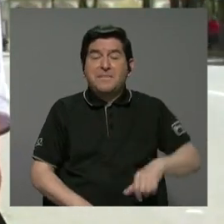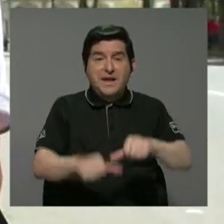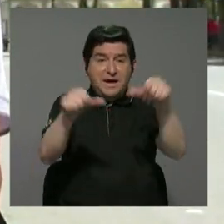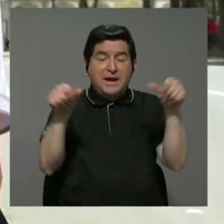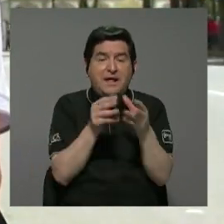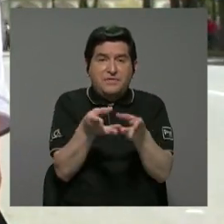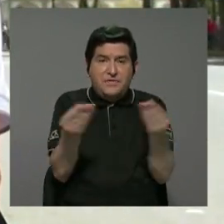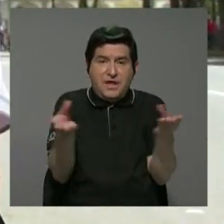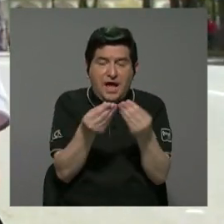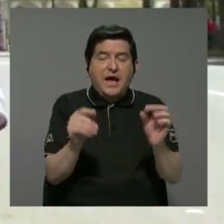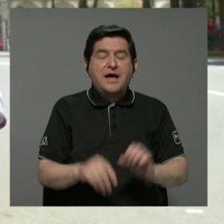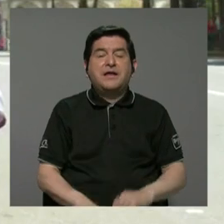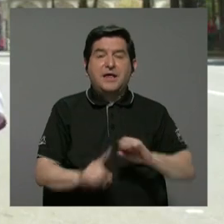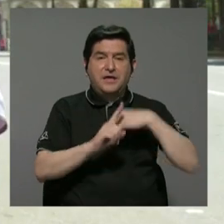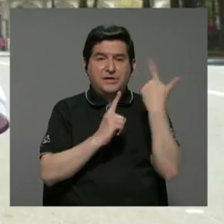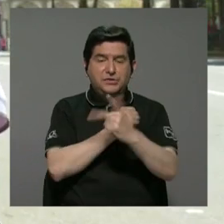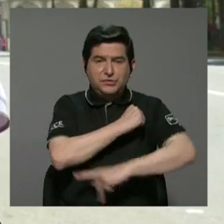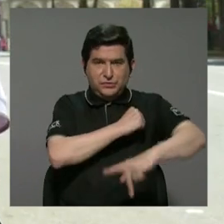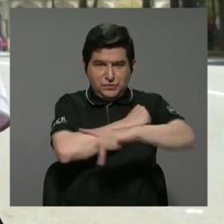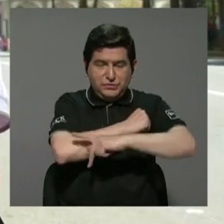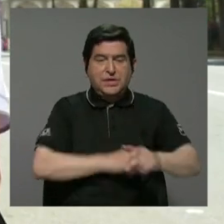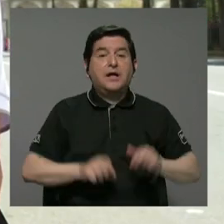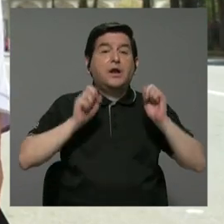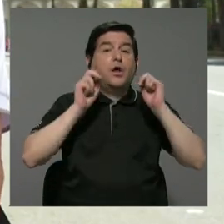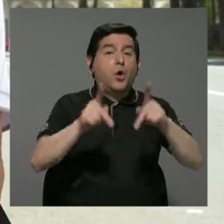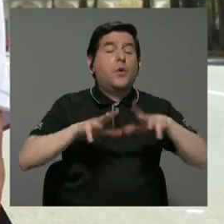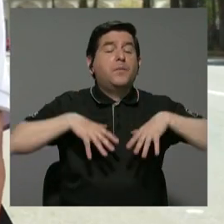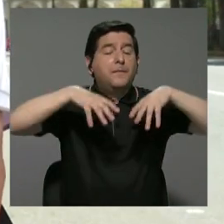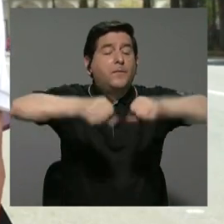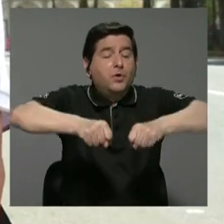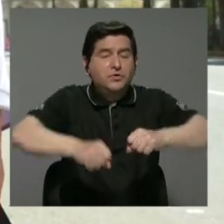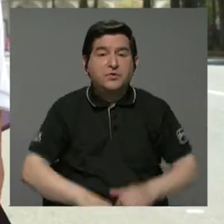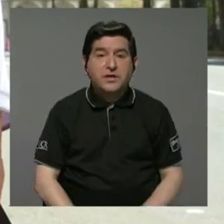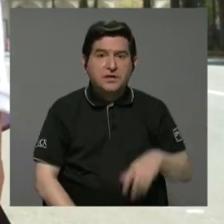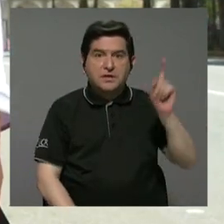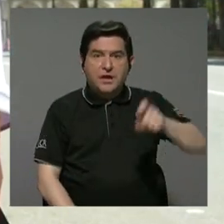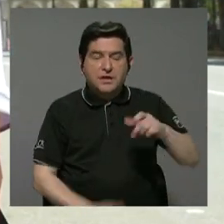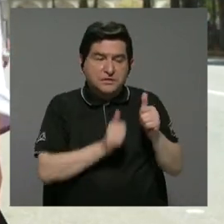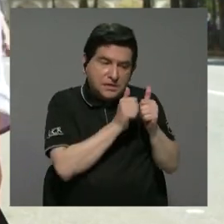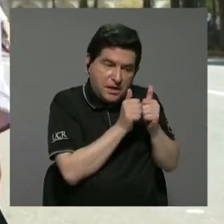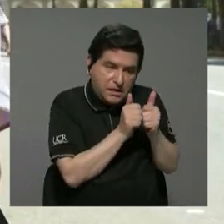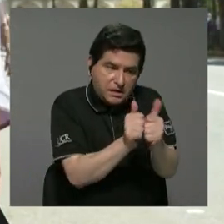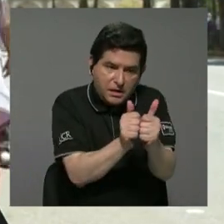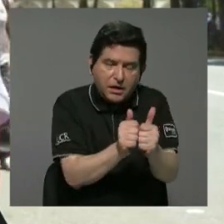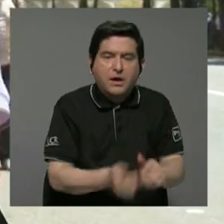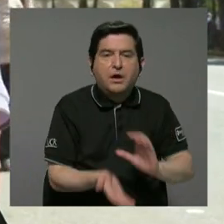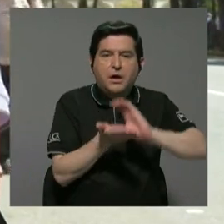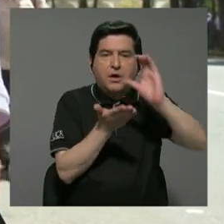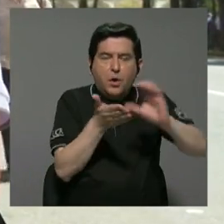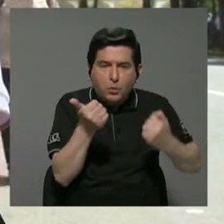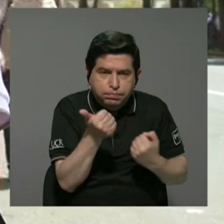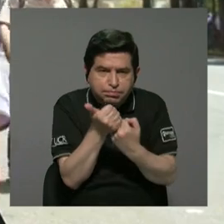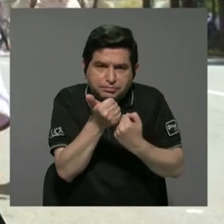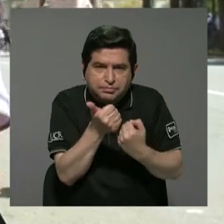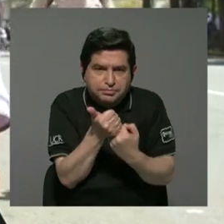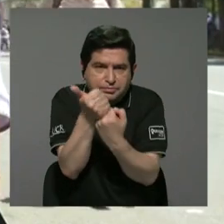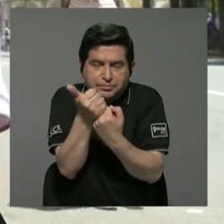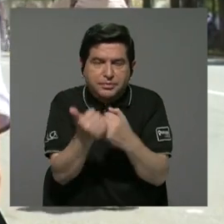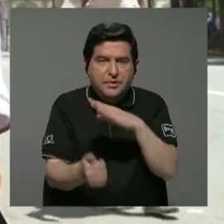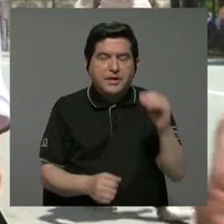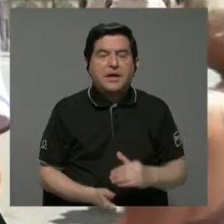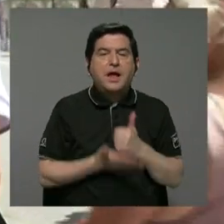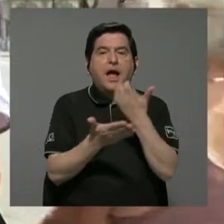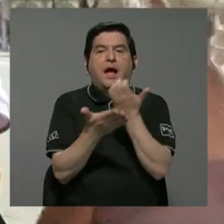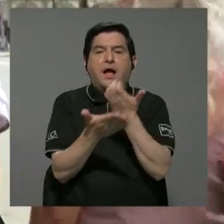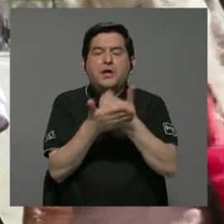sector productivo y social de este país, tengan oportunidades de graduarse, y eso requiere darles acompañamiento, darles cursos de reforzamiento y darles